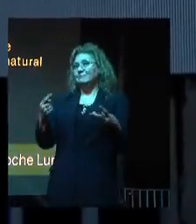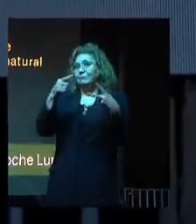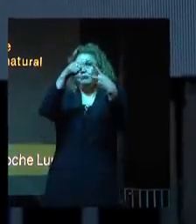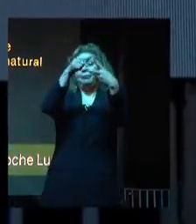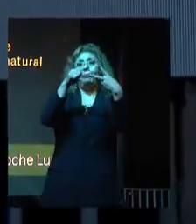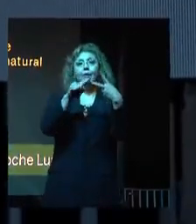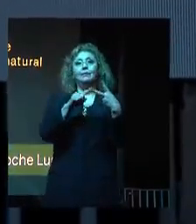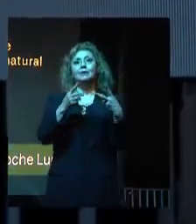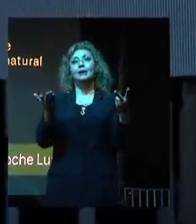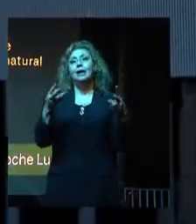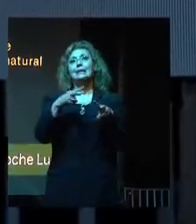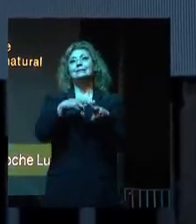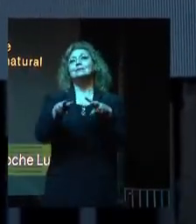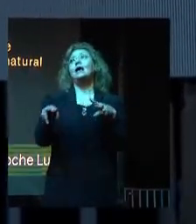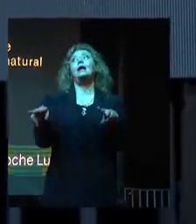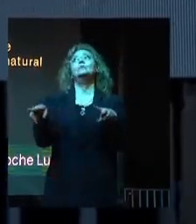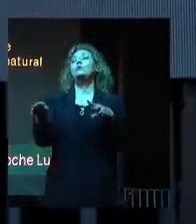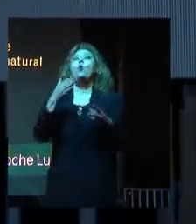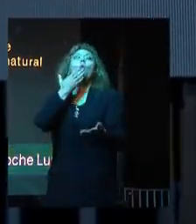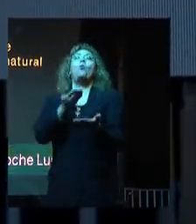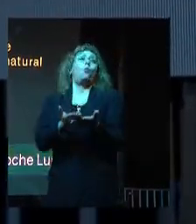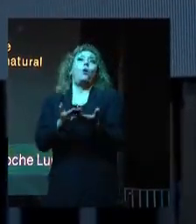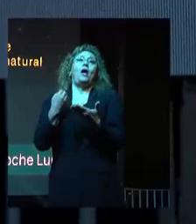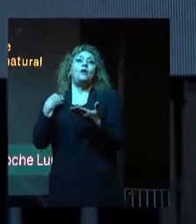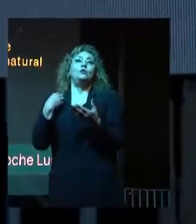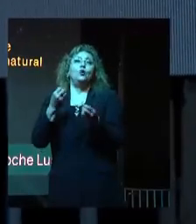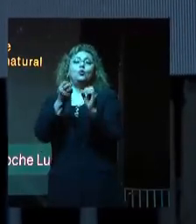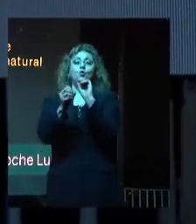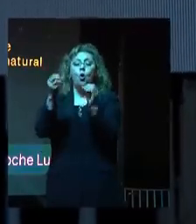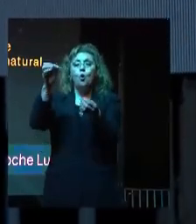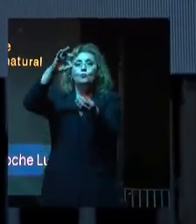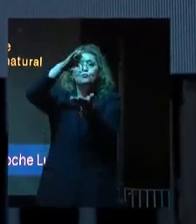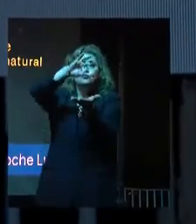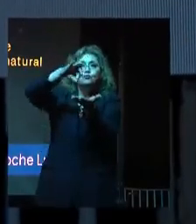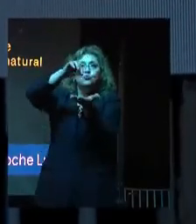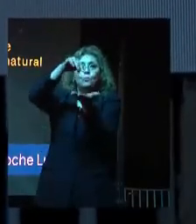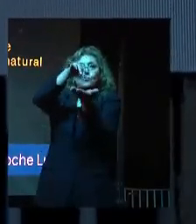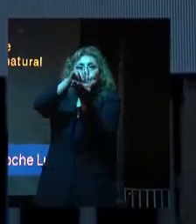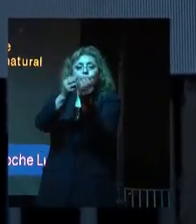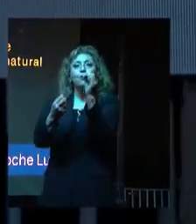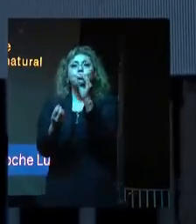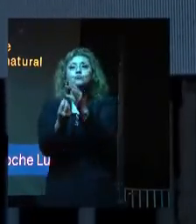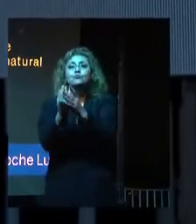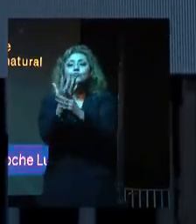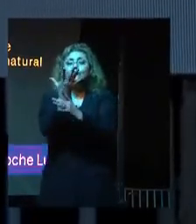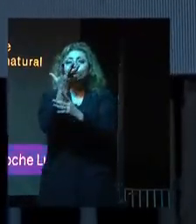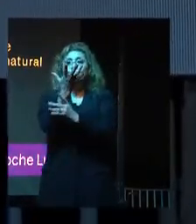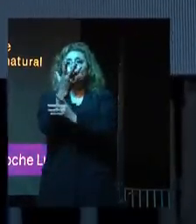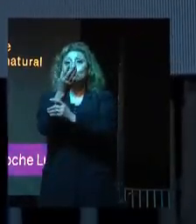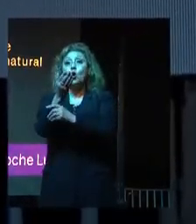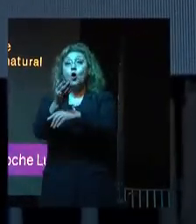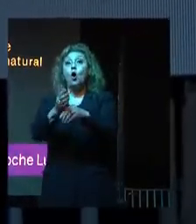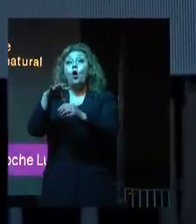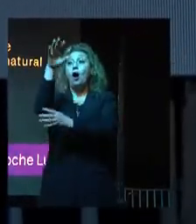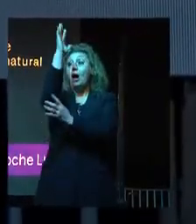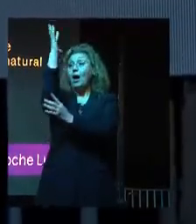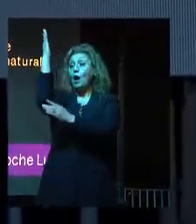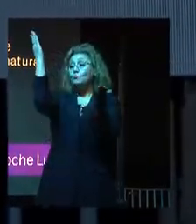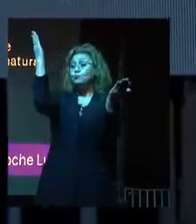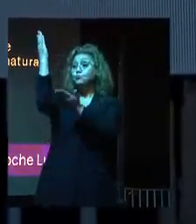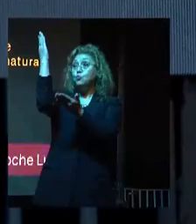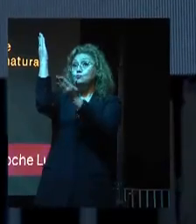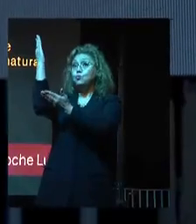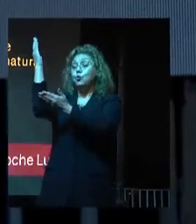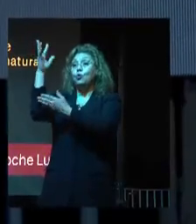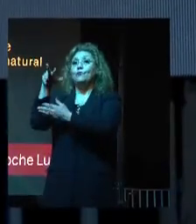sé, de cuando uno planta, cuando uno corta los árboles para que la madera sea más dura, cuando uno